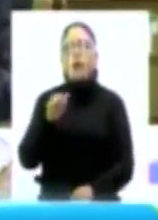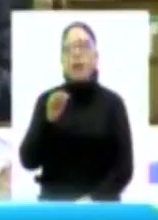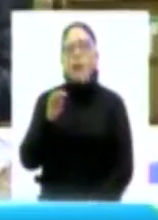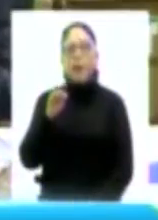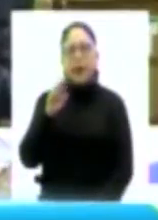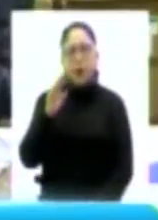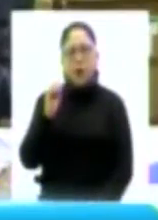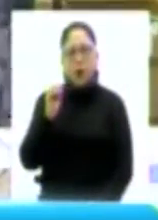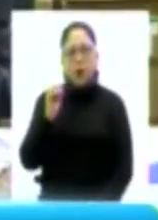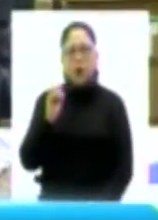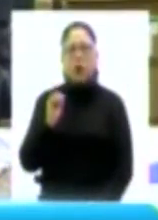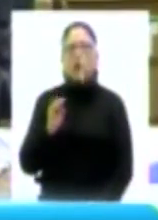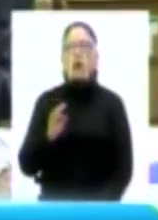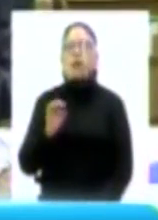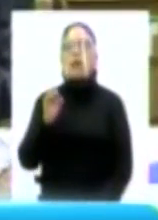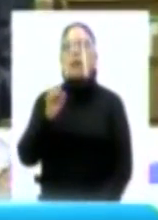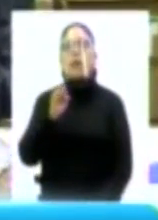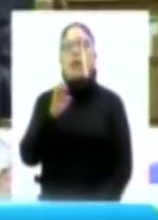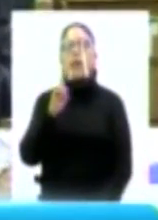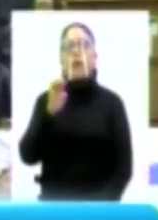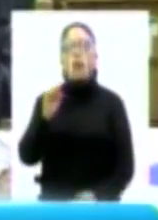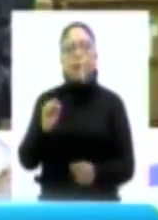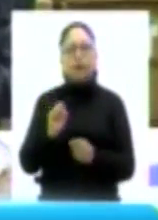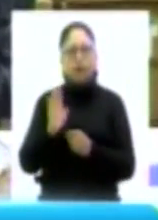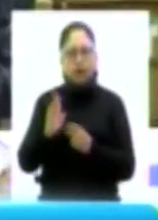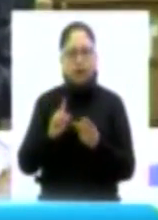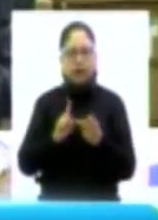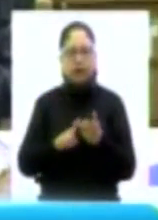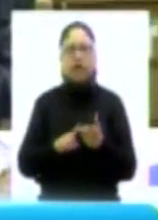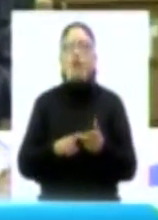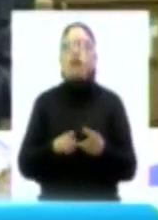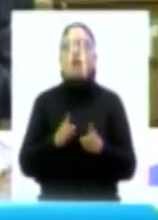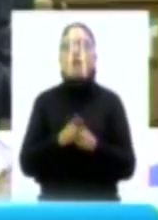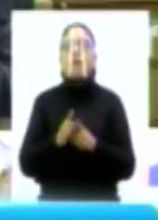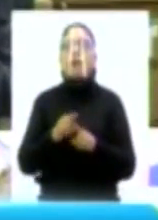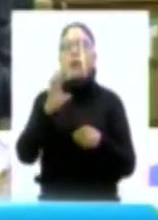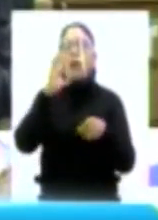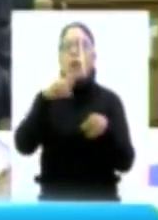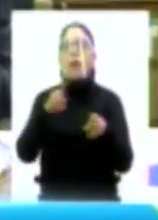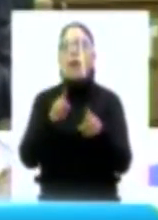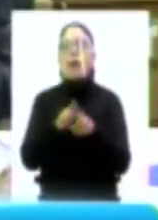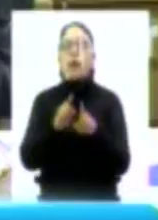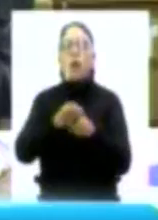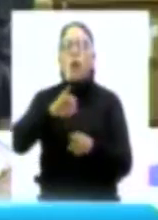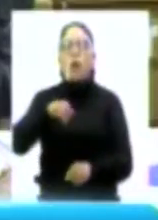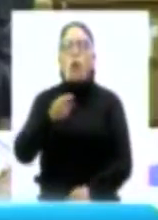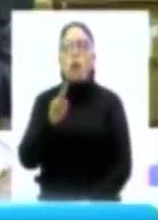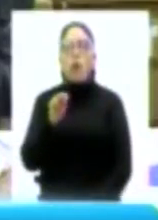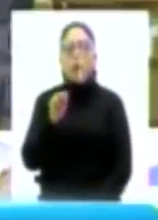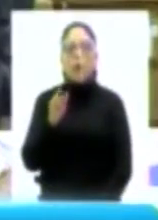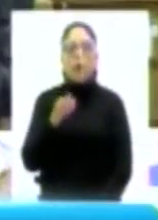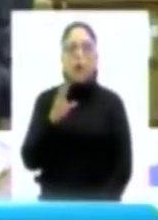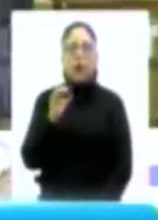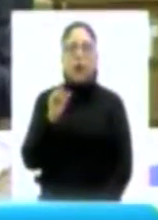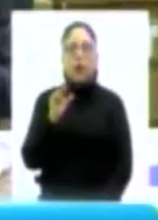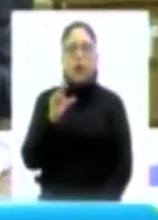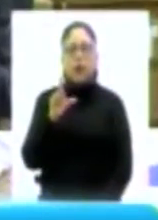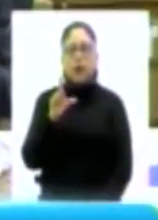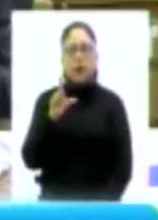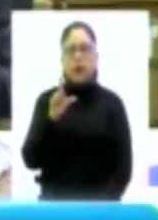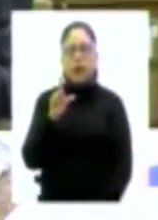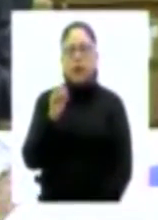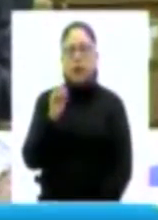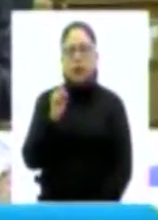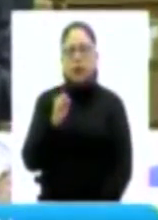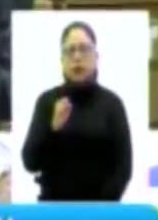Narváez, director del SEDES acá de La Paz, a nuestro hermano Juan Carlos Guarachi, ejecutivo de la